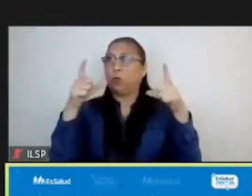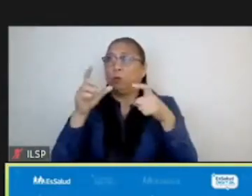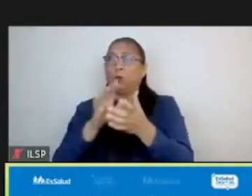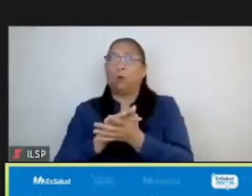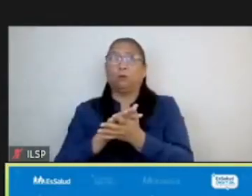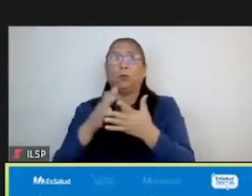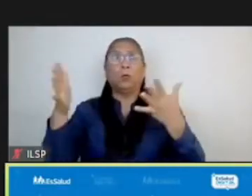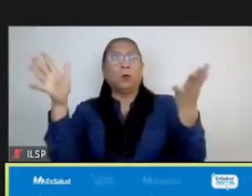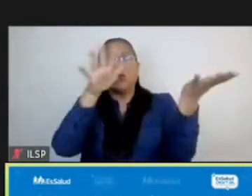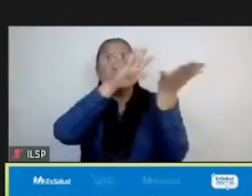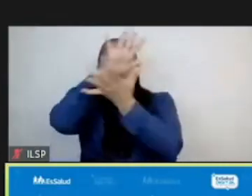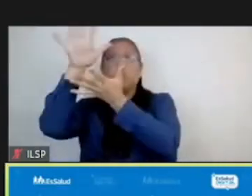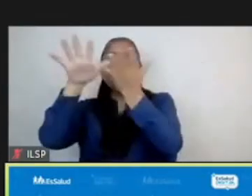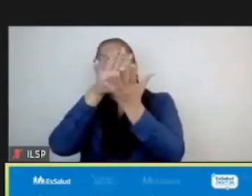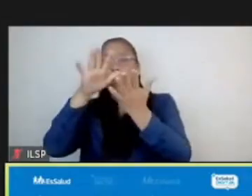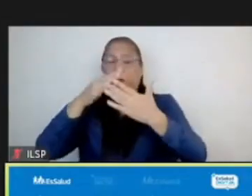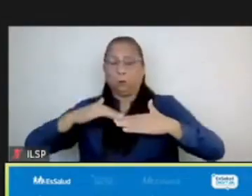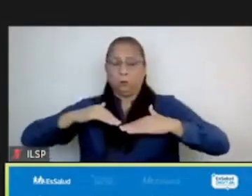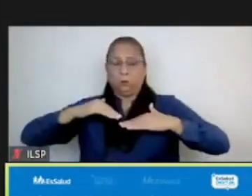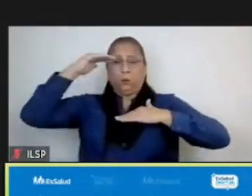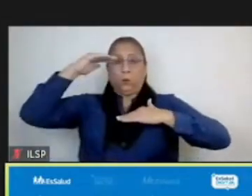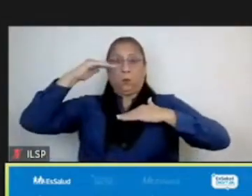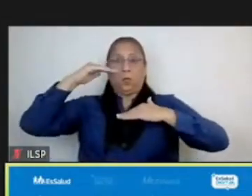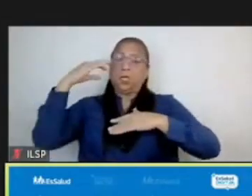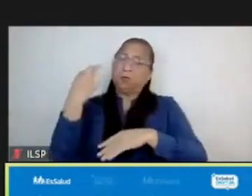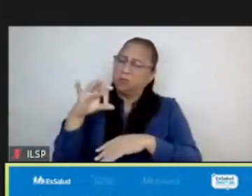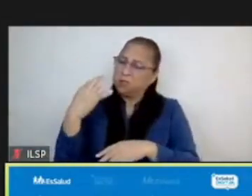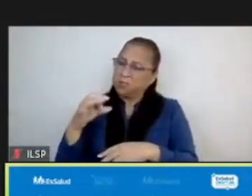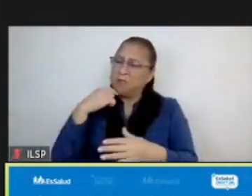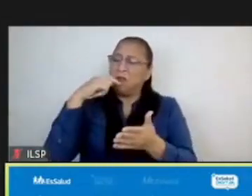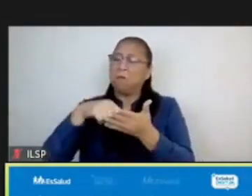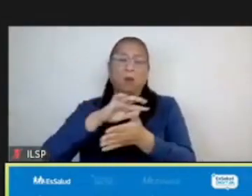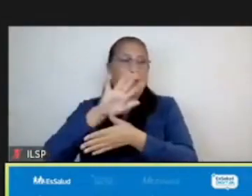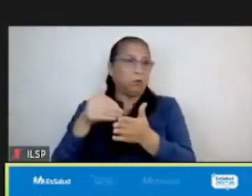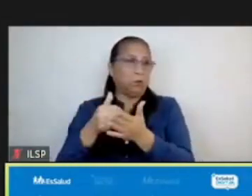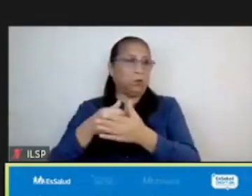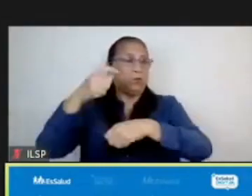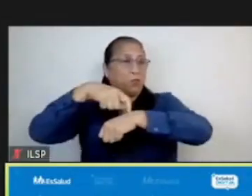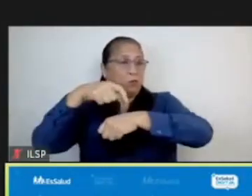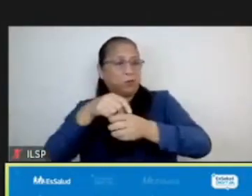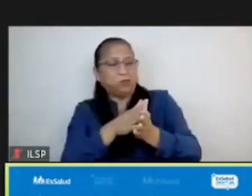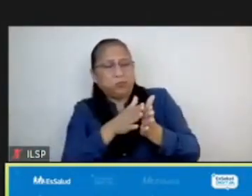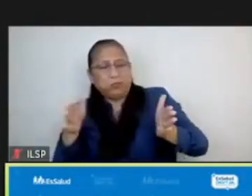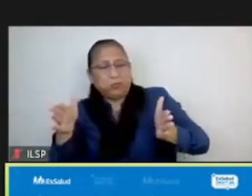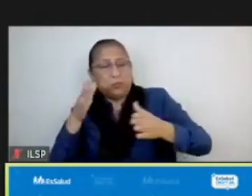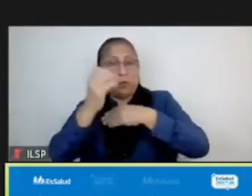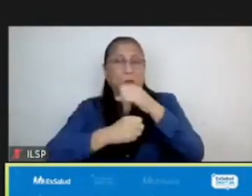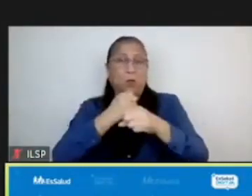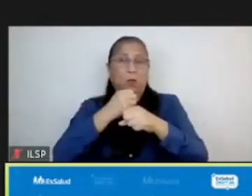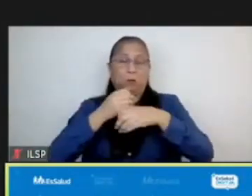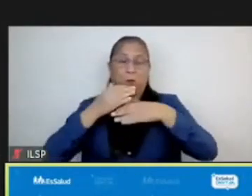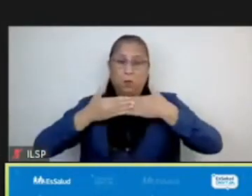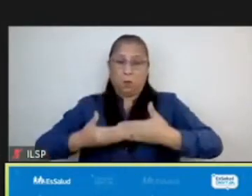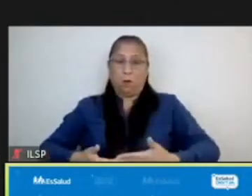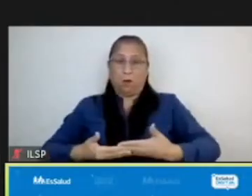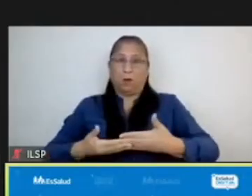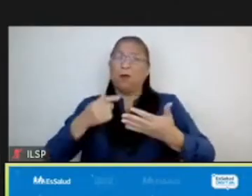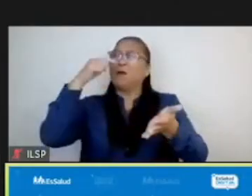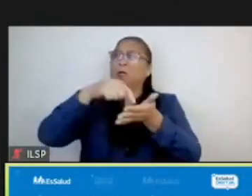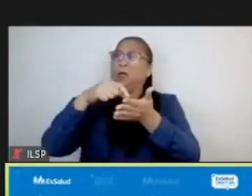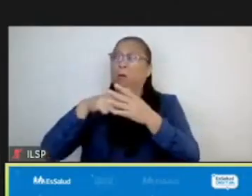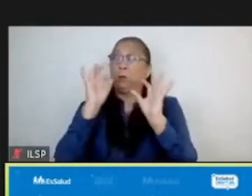que es lo más común que suele sucedernos a todos, sobre todo en épocas del año, y la vía aérea baja, que suele ser la más